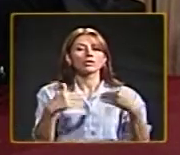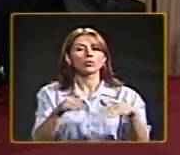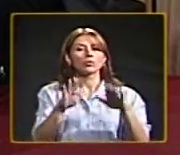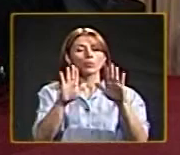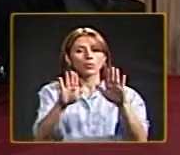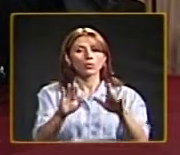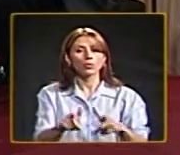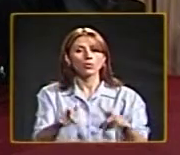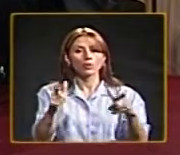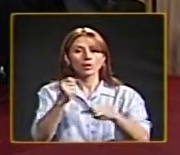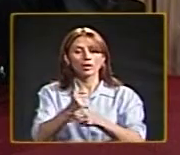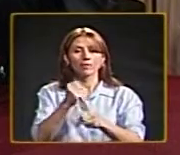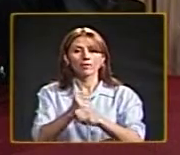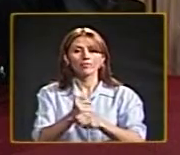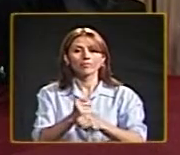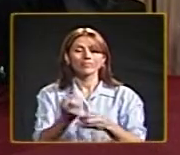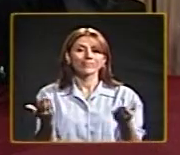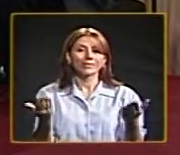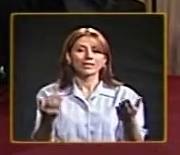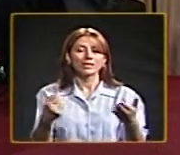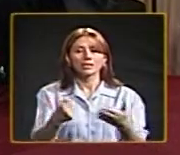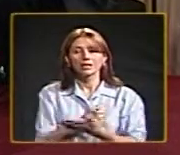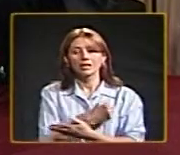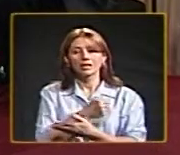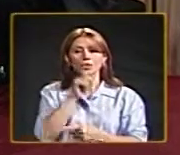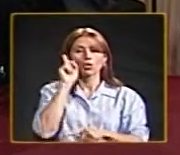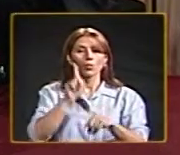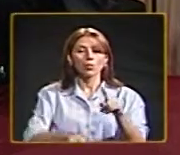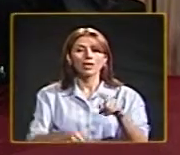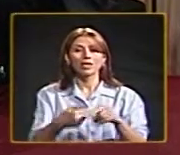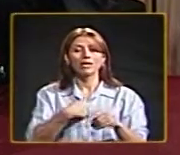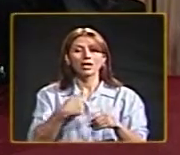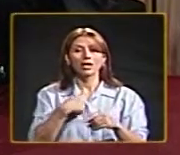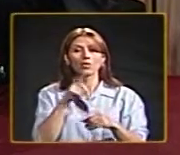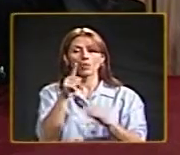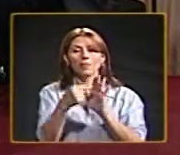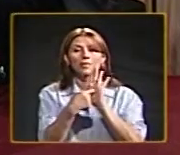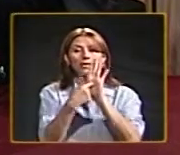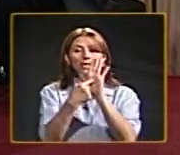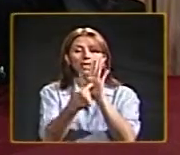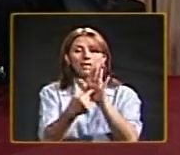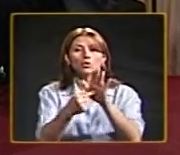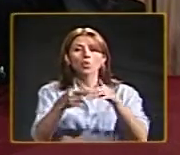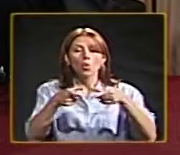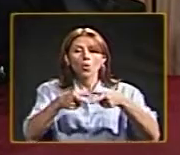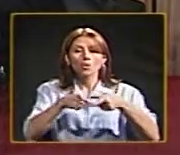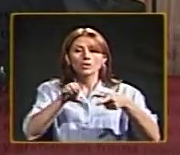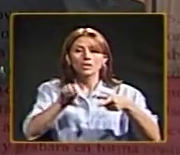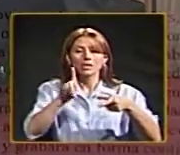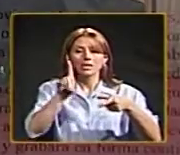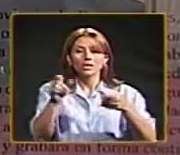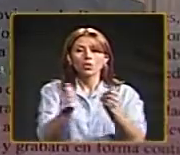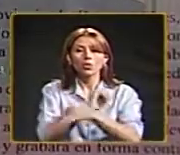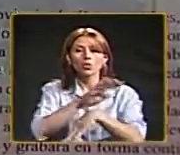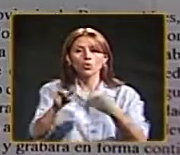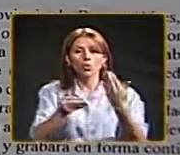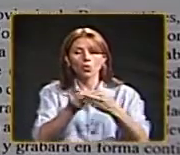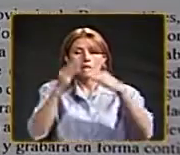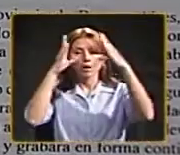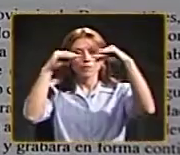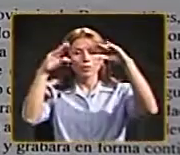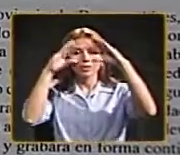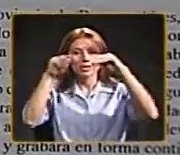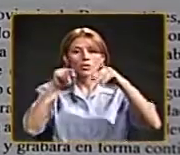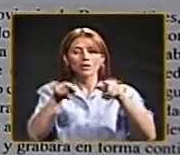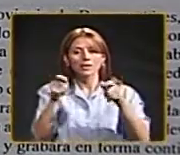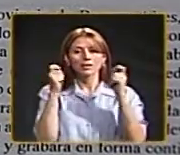sí da pena no poder tener una edición del festival año con año y tener un compacto con posibilidades